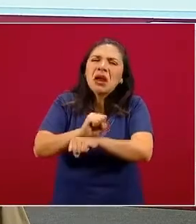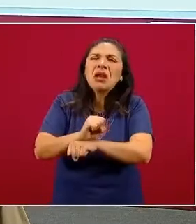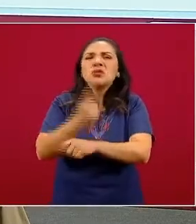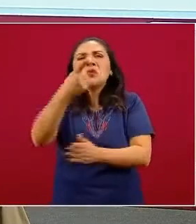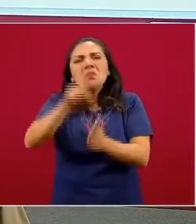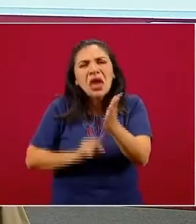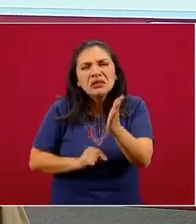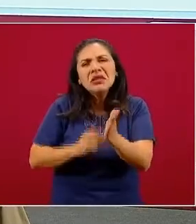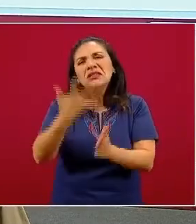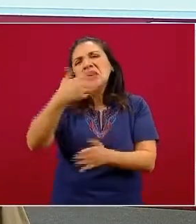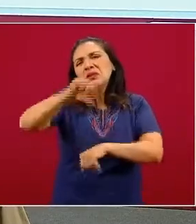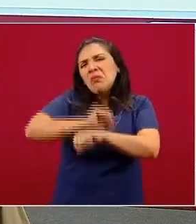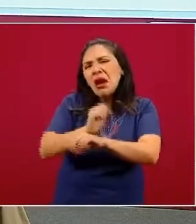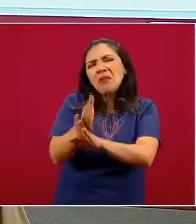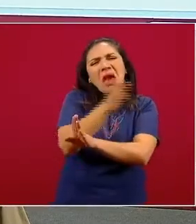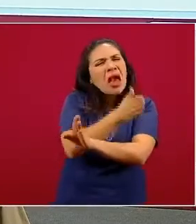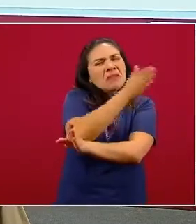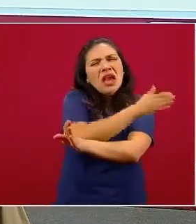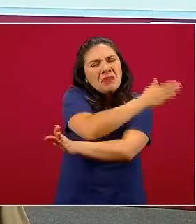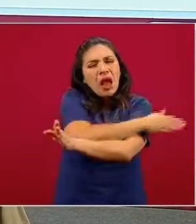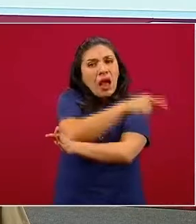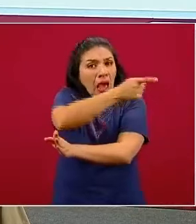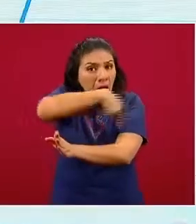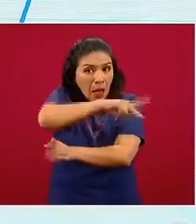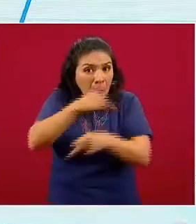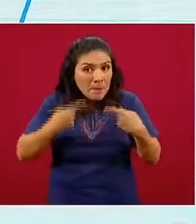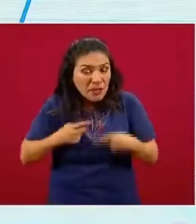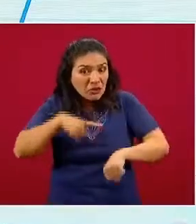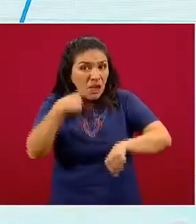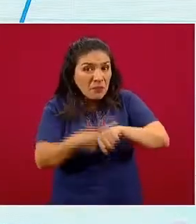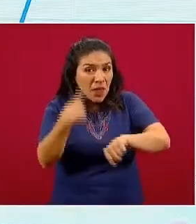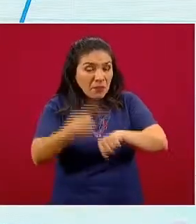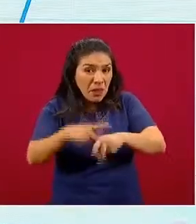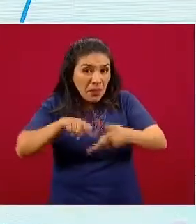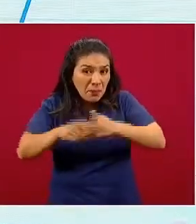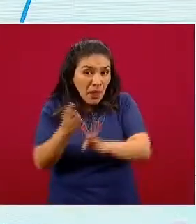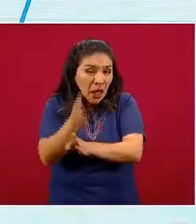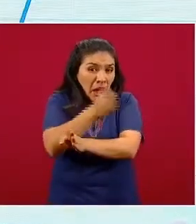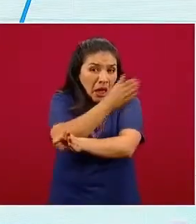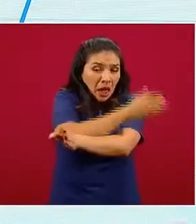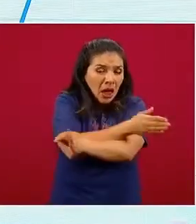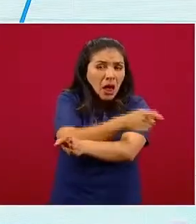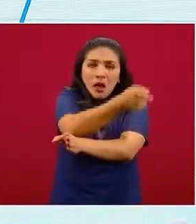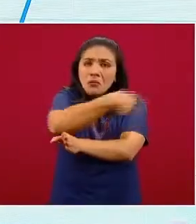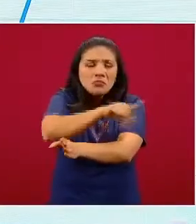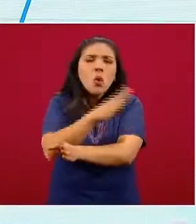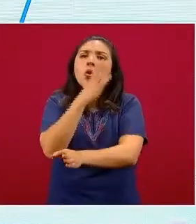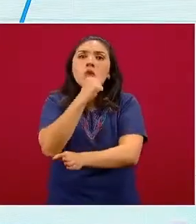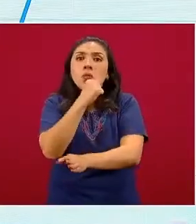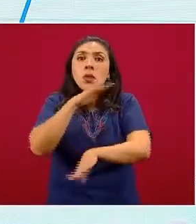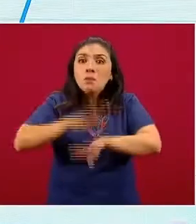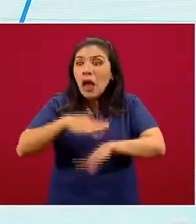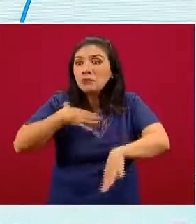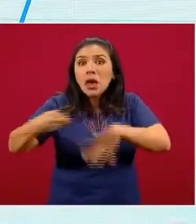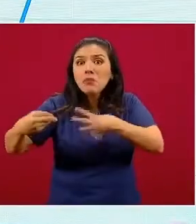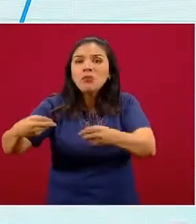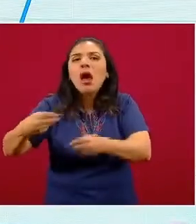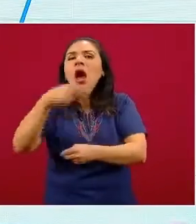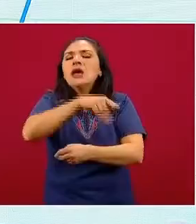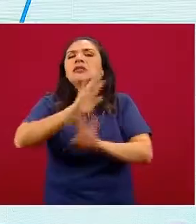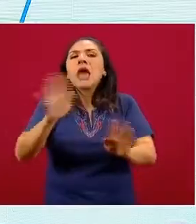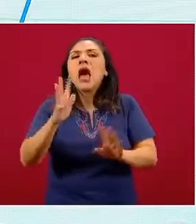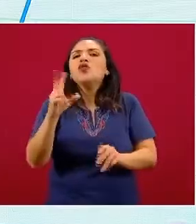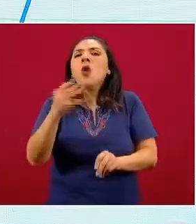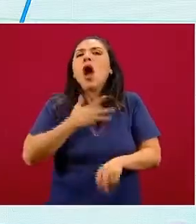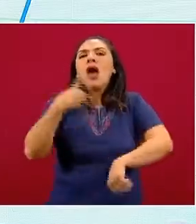4, 5, 7, 20, 40 semanas, que es el inicio del año, no pueden ya contagiar, ya no son casos